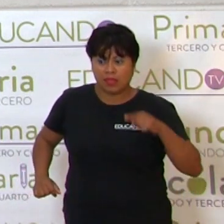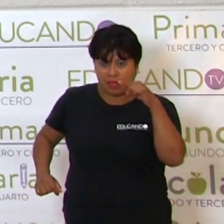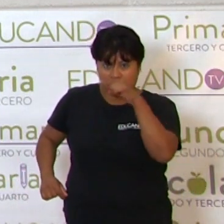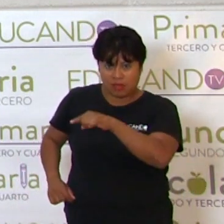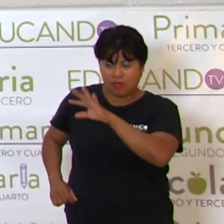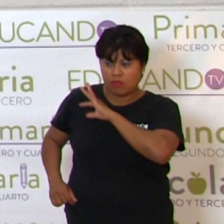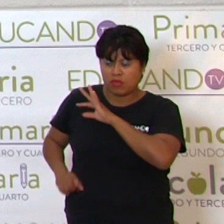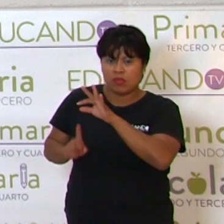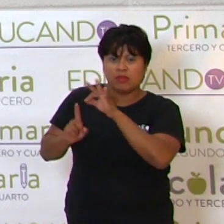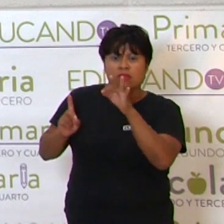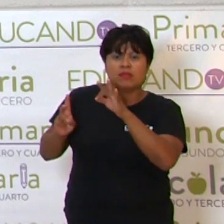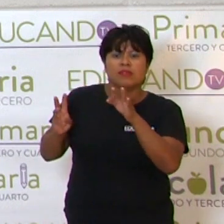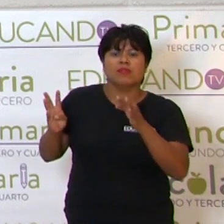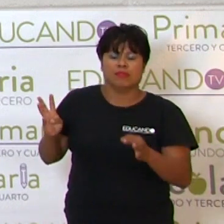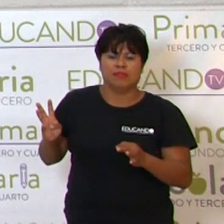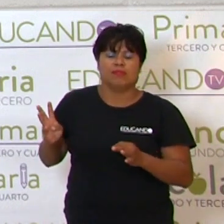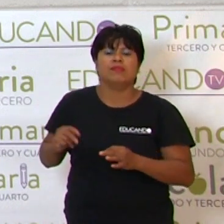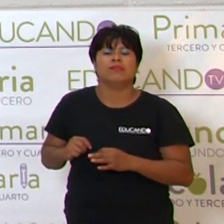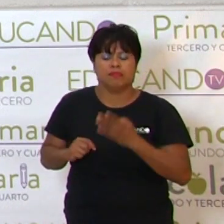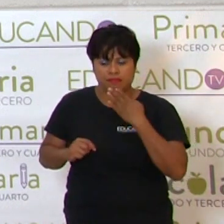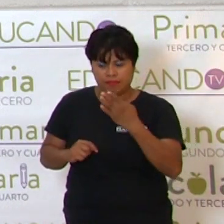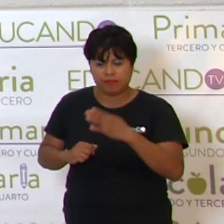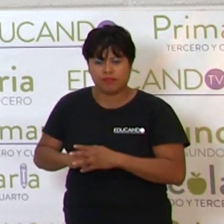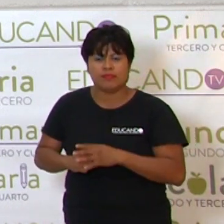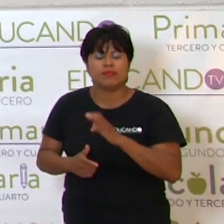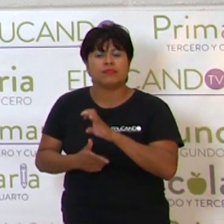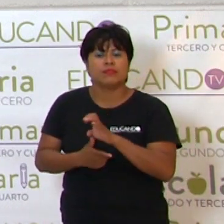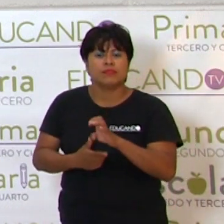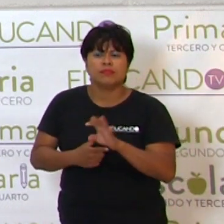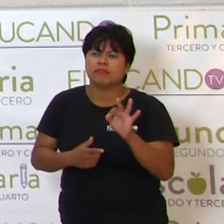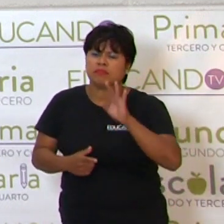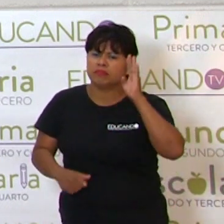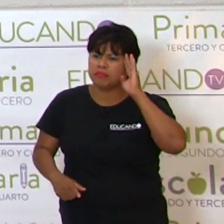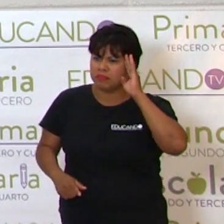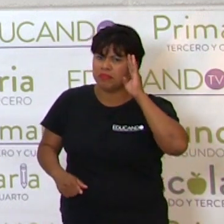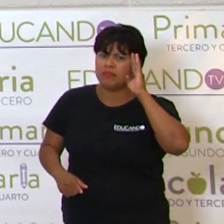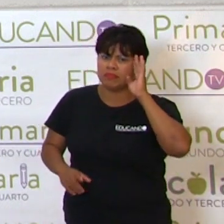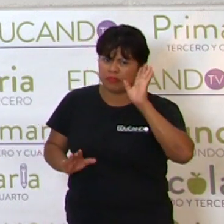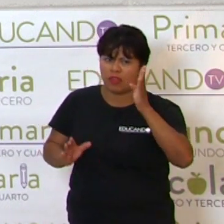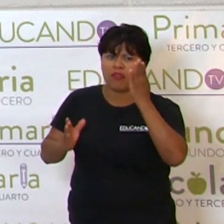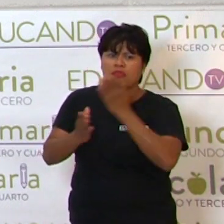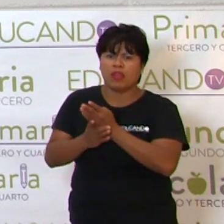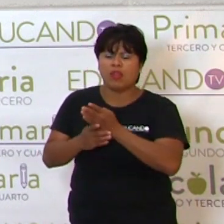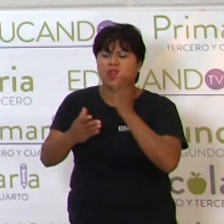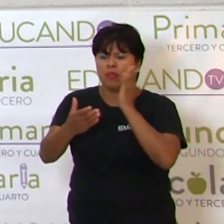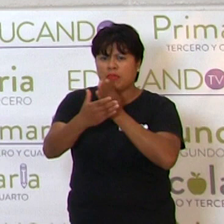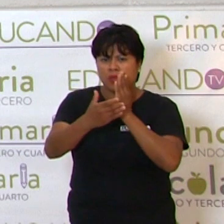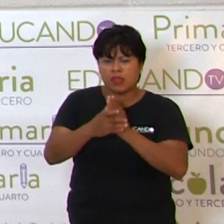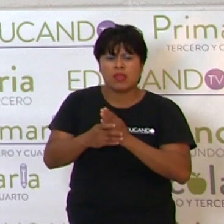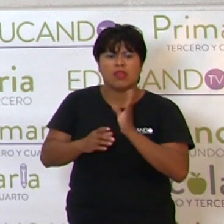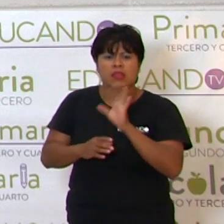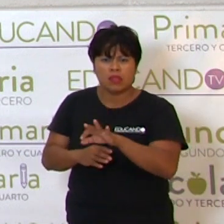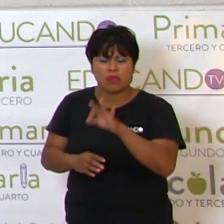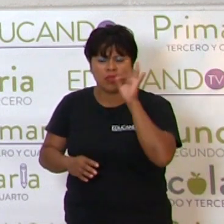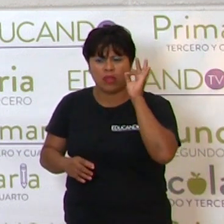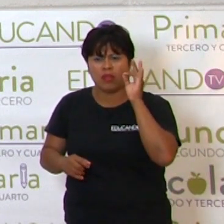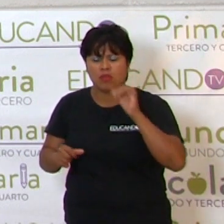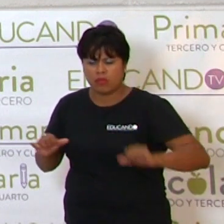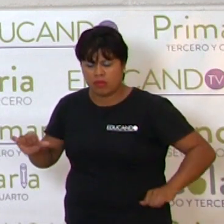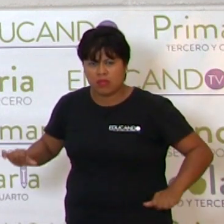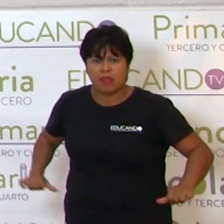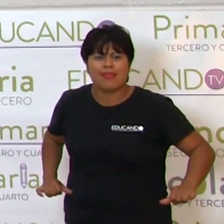a seleccionar una. Muy bien, pues entonces suponemos que ya fueron a la biblioteca, ya encontraron la obra de